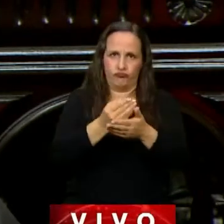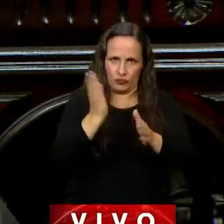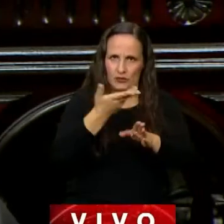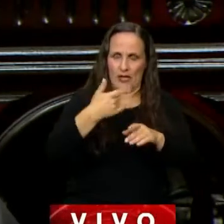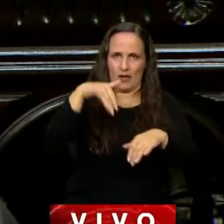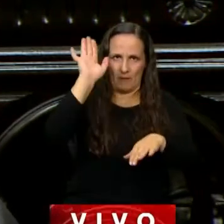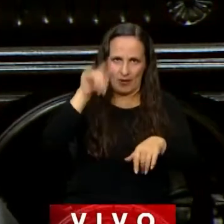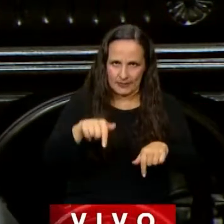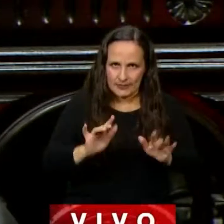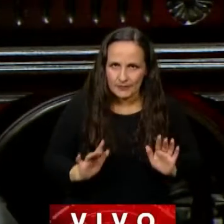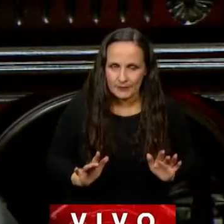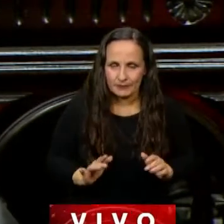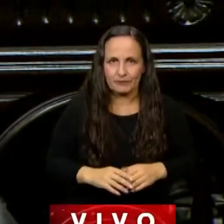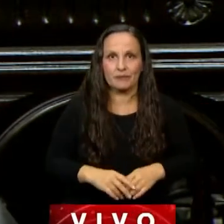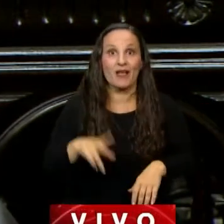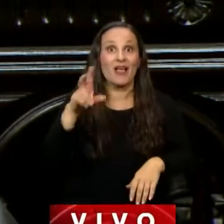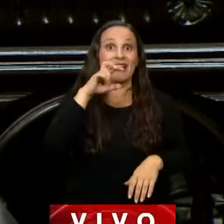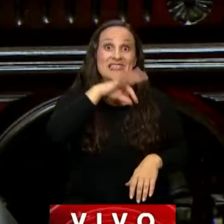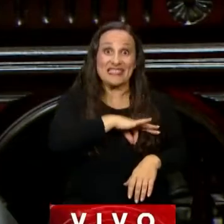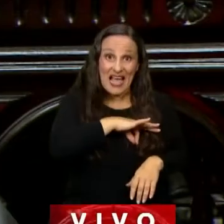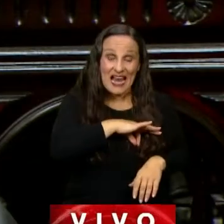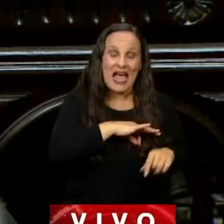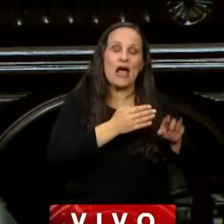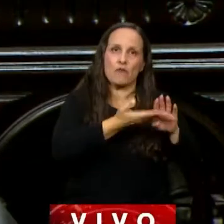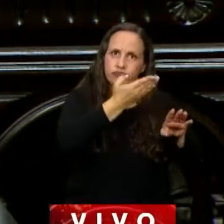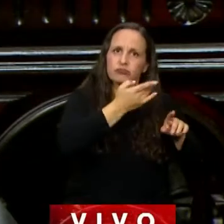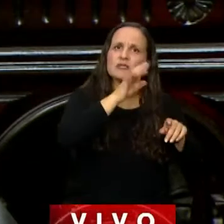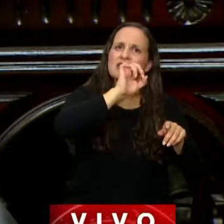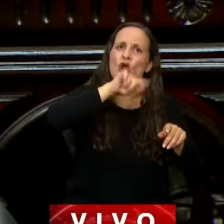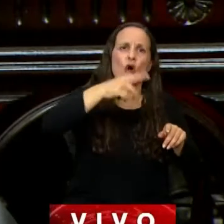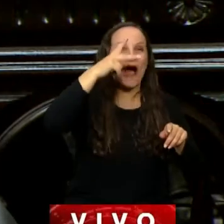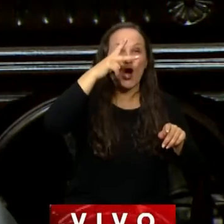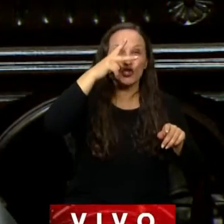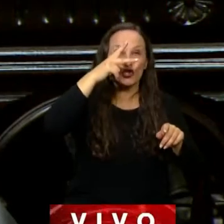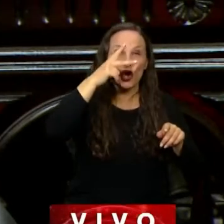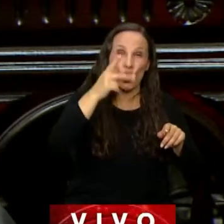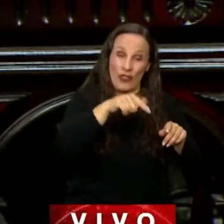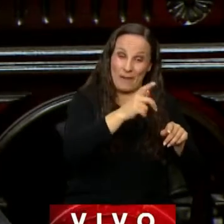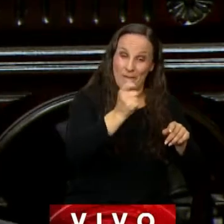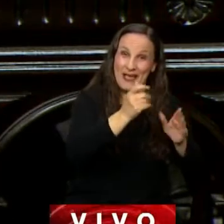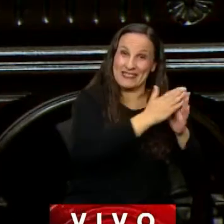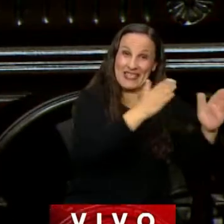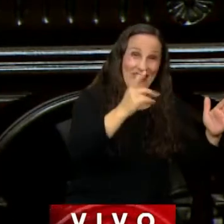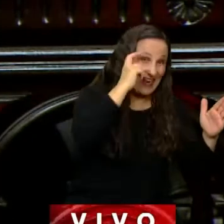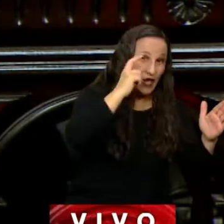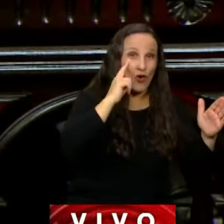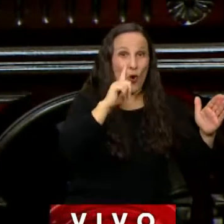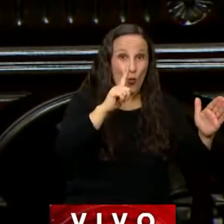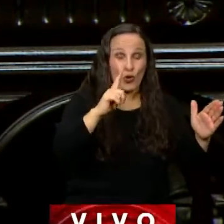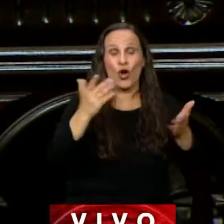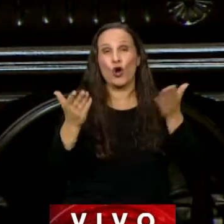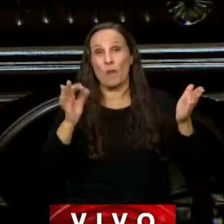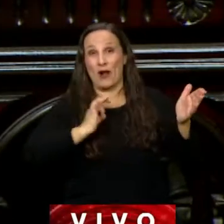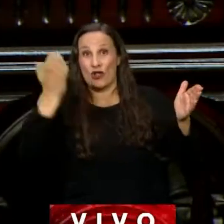Los salarios reales han aumentado un 0,8% entre los primeros 7 meses de este año e igual periodo del año